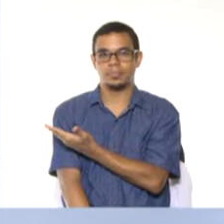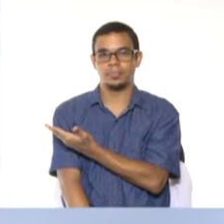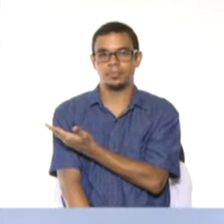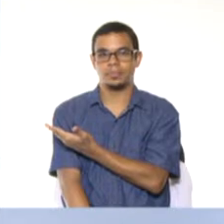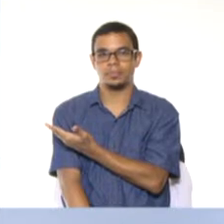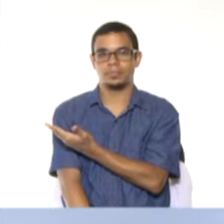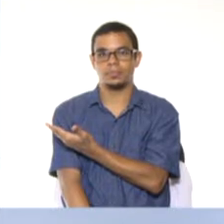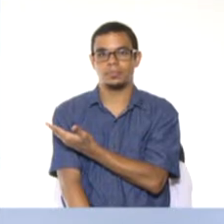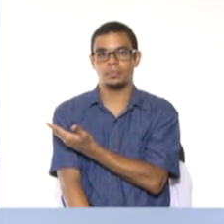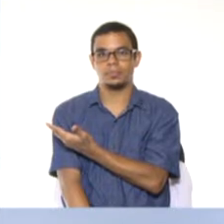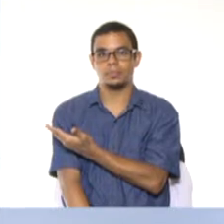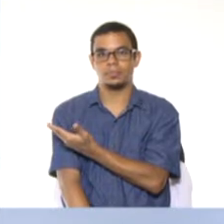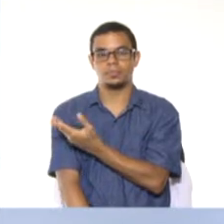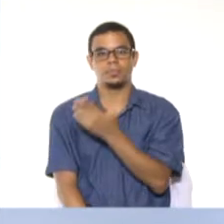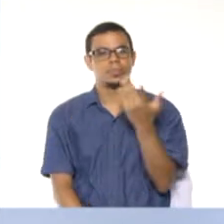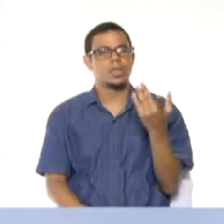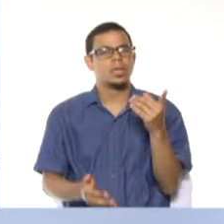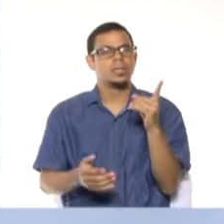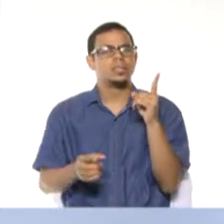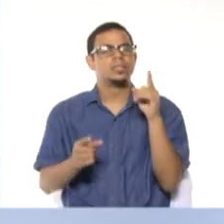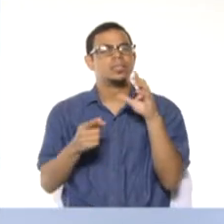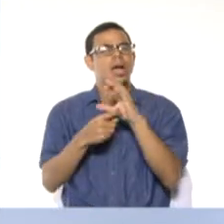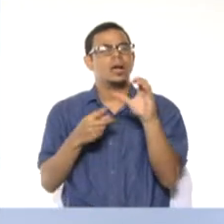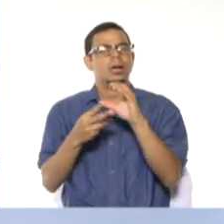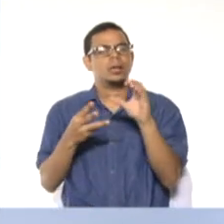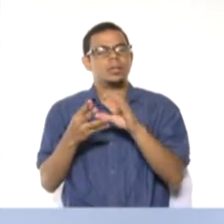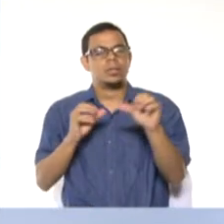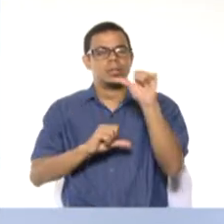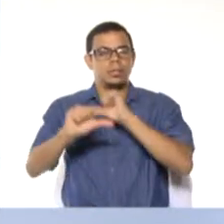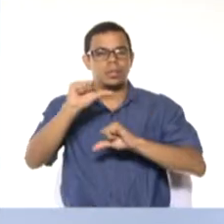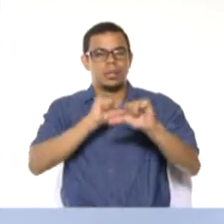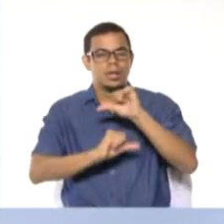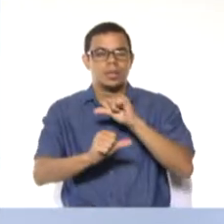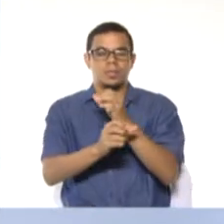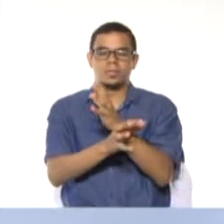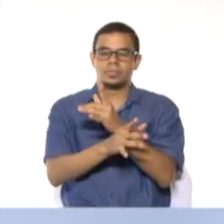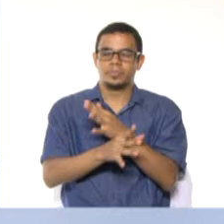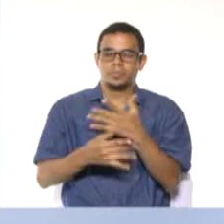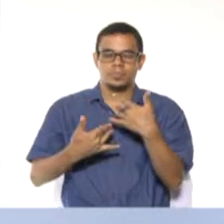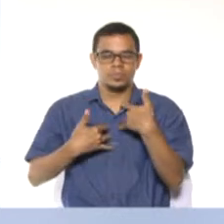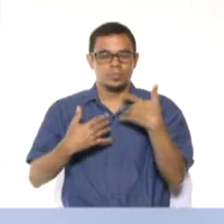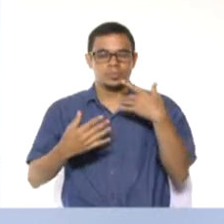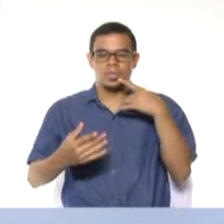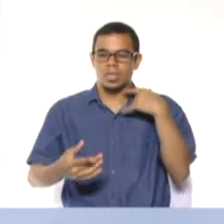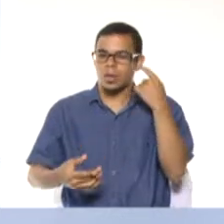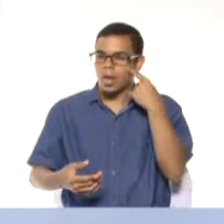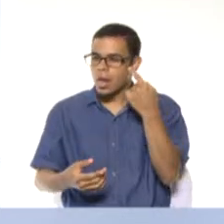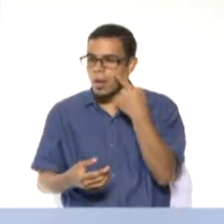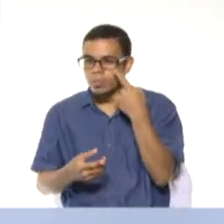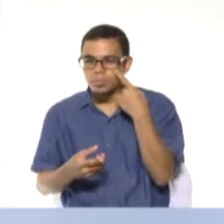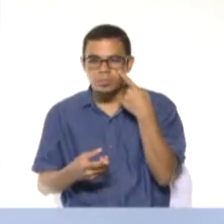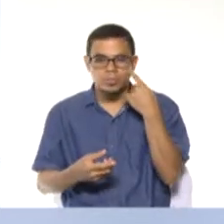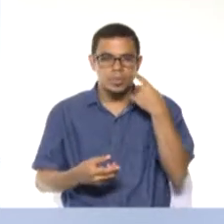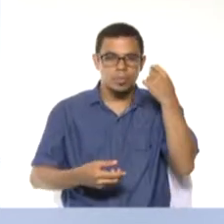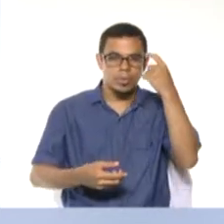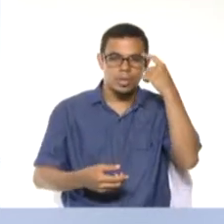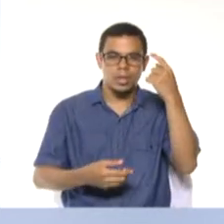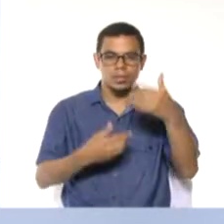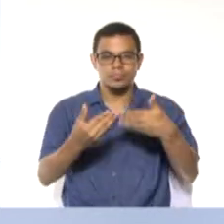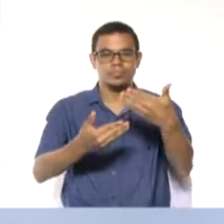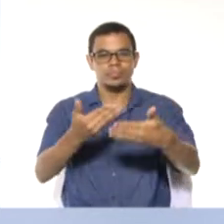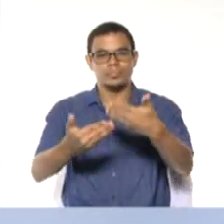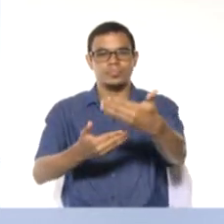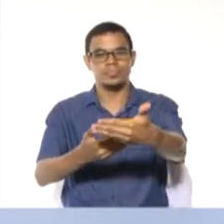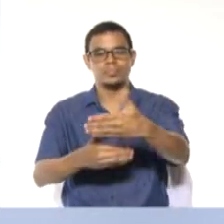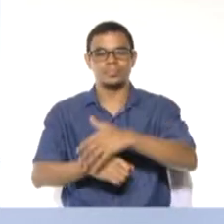Guerrero. Les vengo a presentar, como siempre, este aspecto de la química divertida, aplicada a la vida diaria, de manera